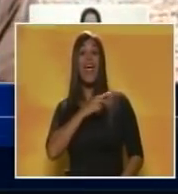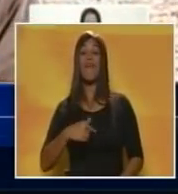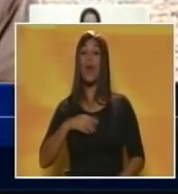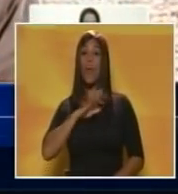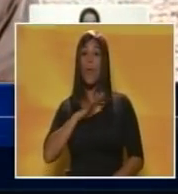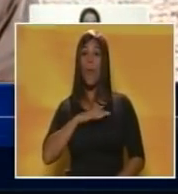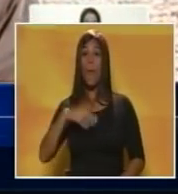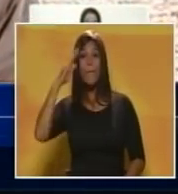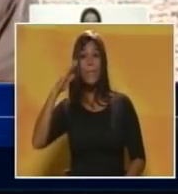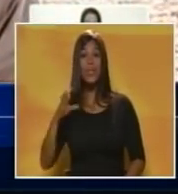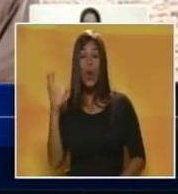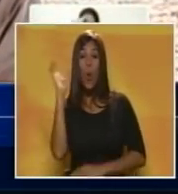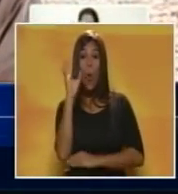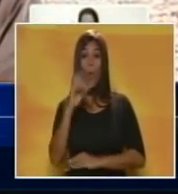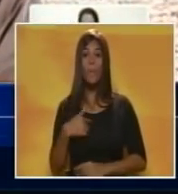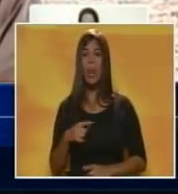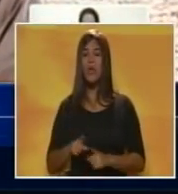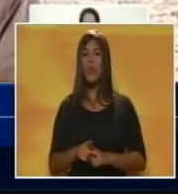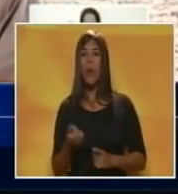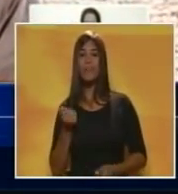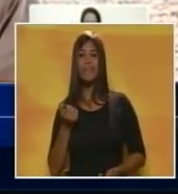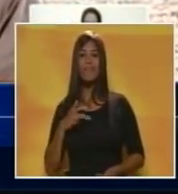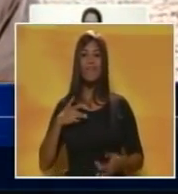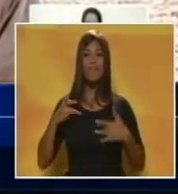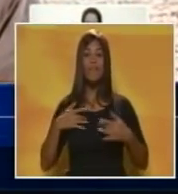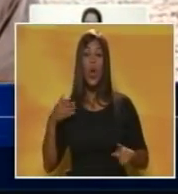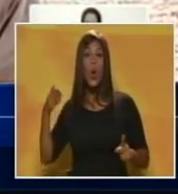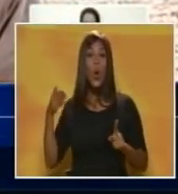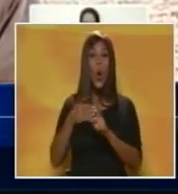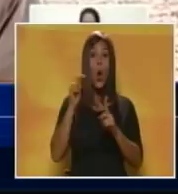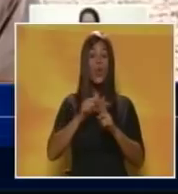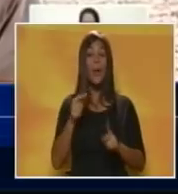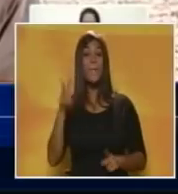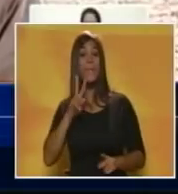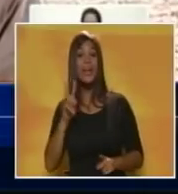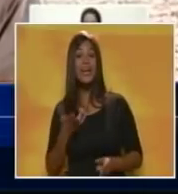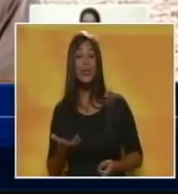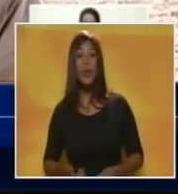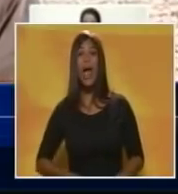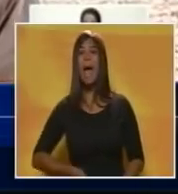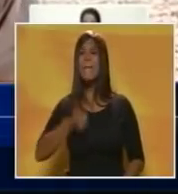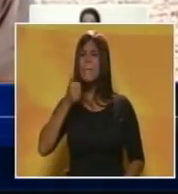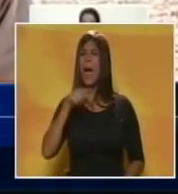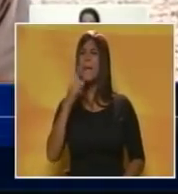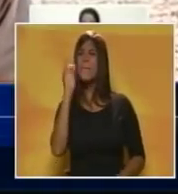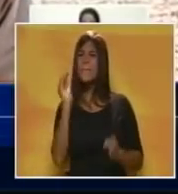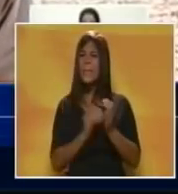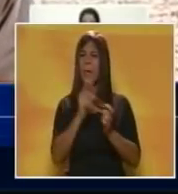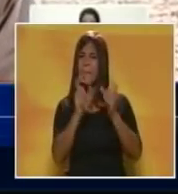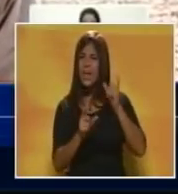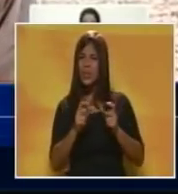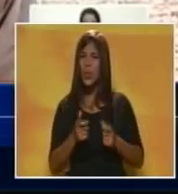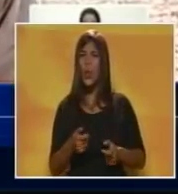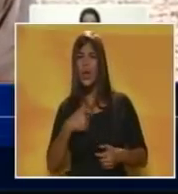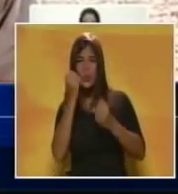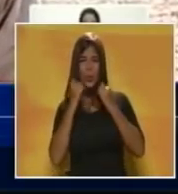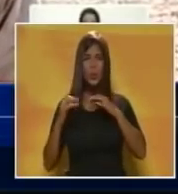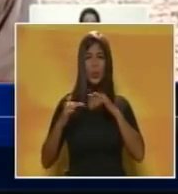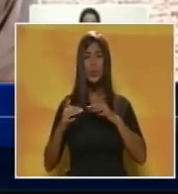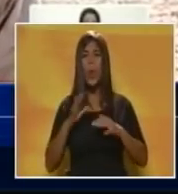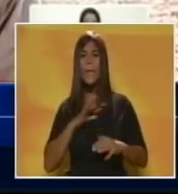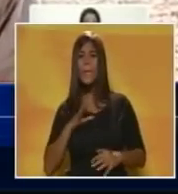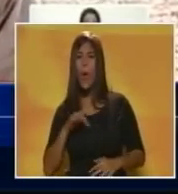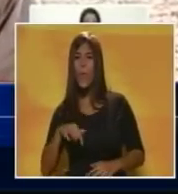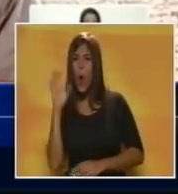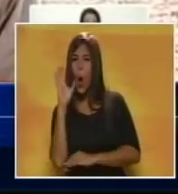militares colombianas, de manera indigna, acusa que en Venezuela hay más de 1000 guerrilleros colombianos. No, señor